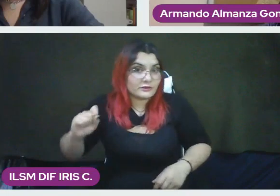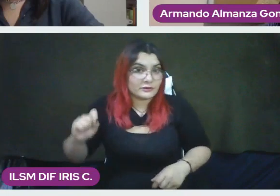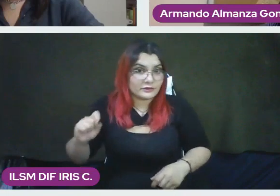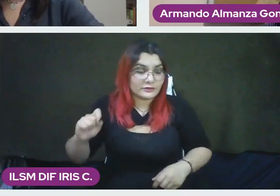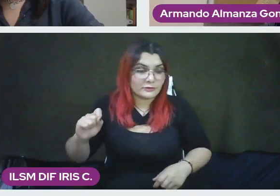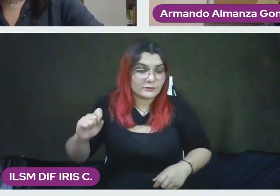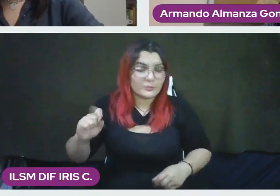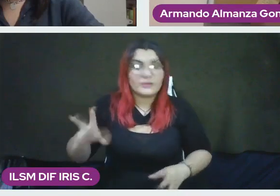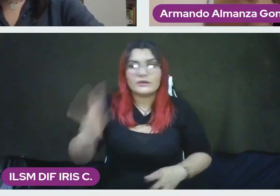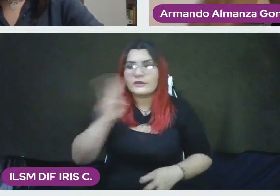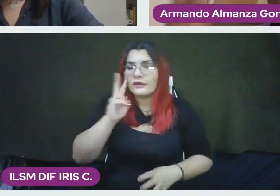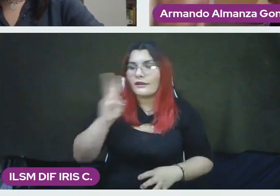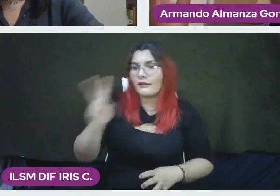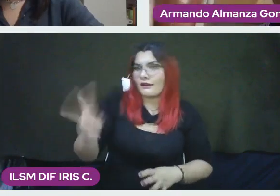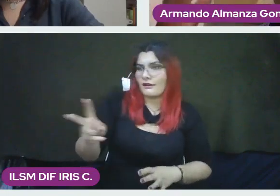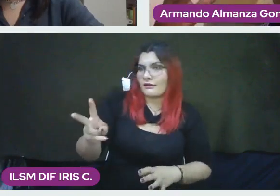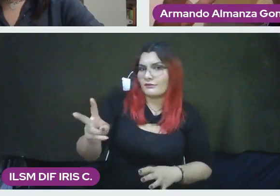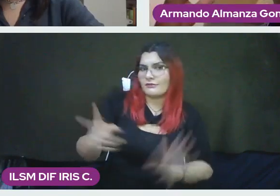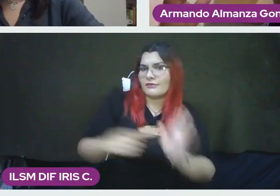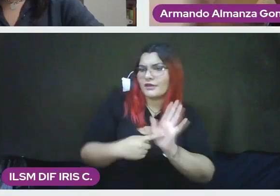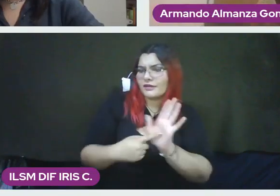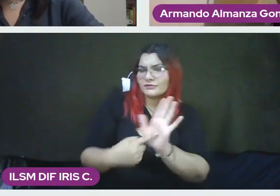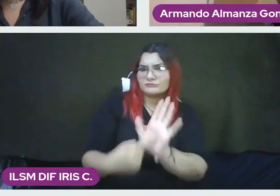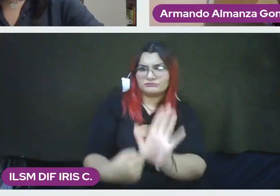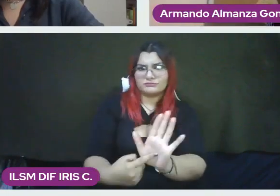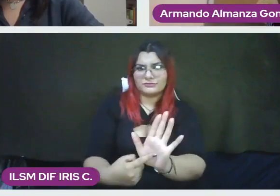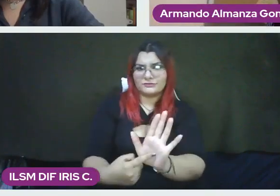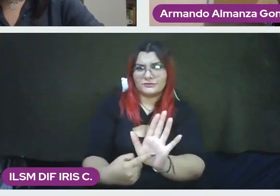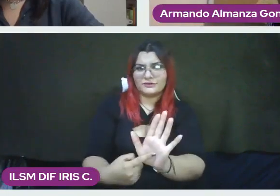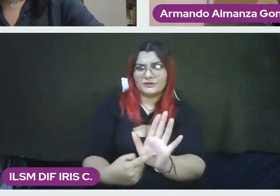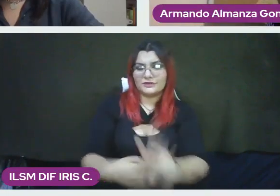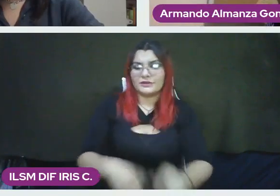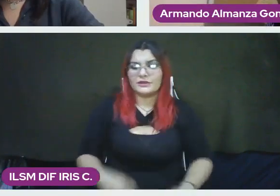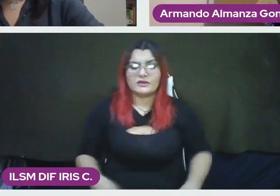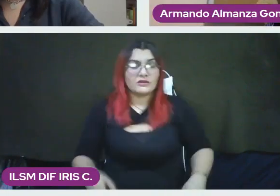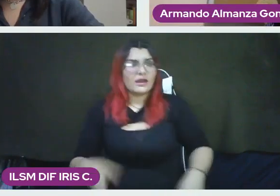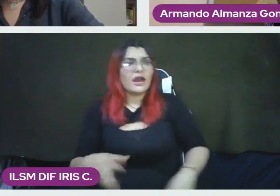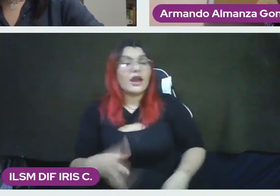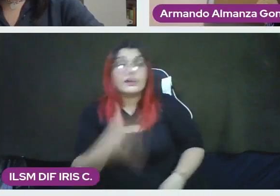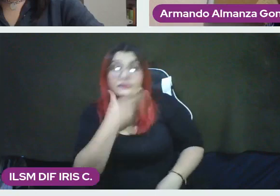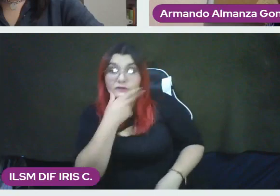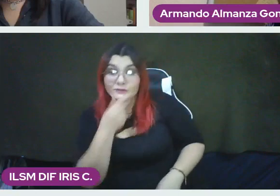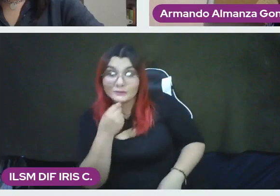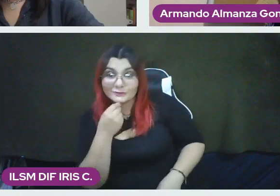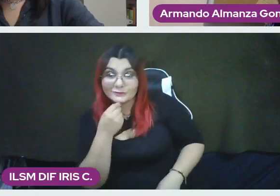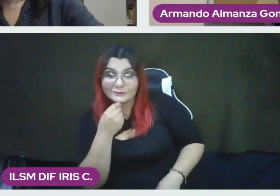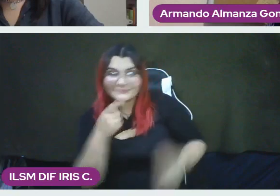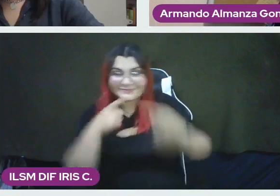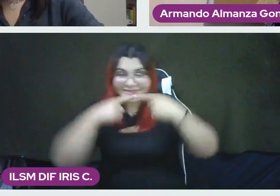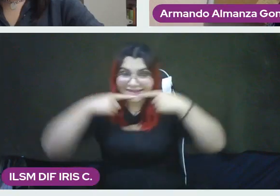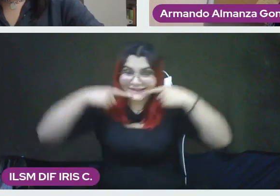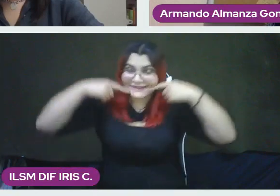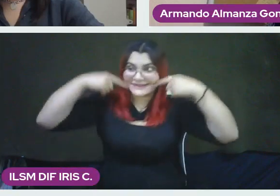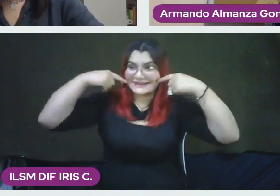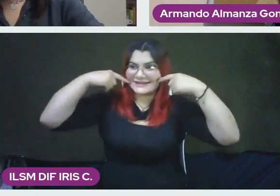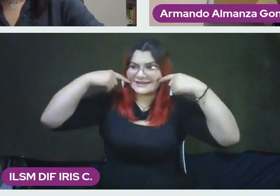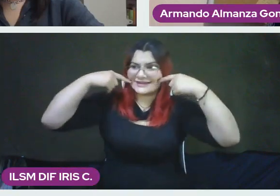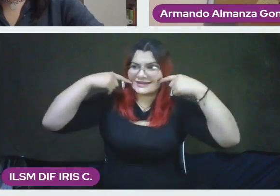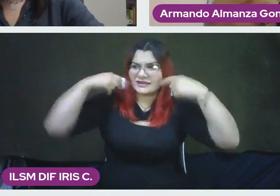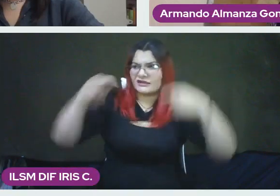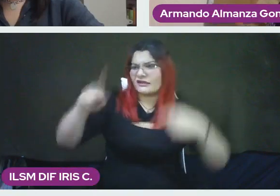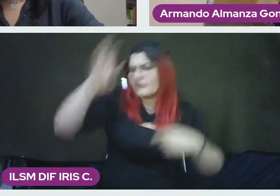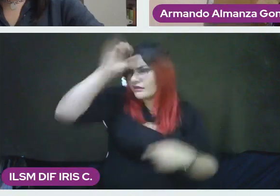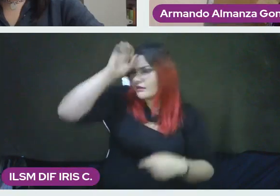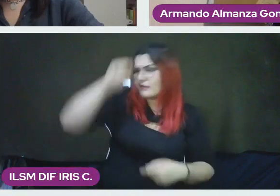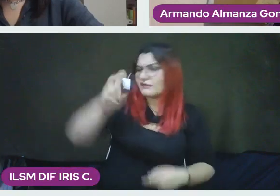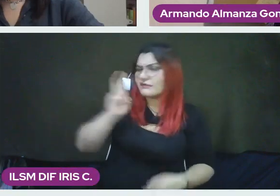Garrit. Es el amo de la risa, ¿no? Y se le queda viendo al médico y le dice, Garrit